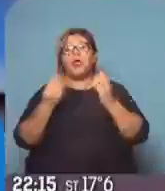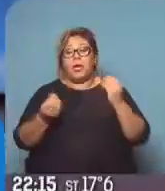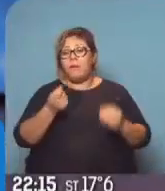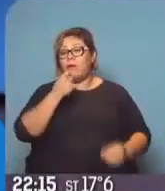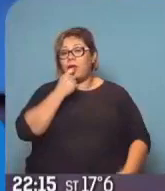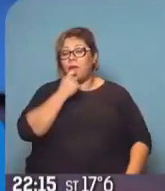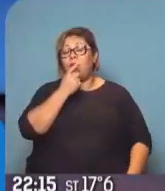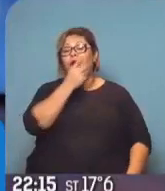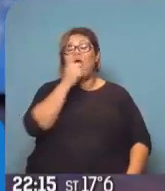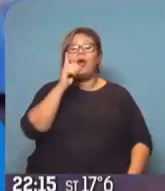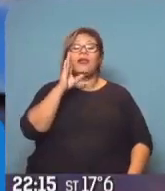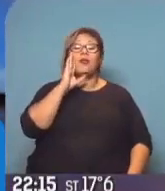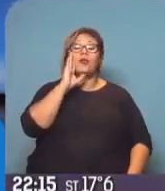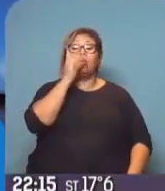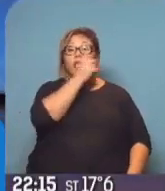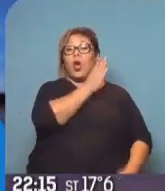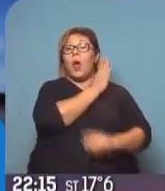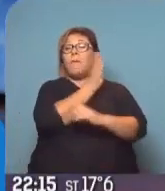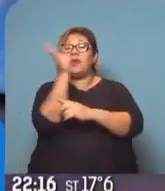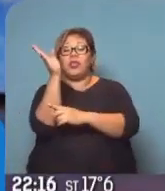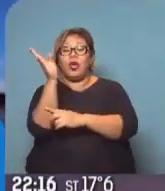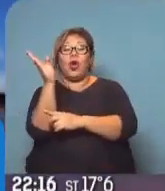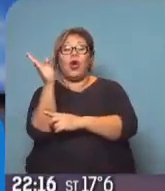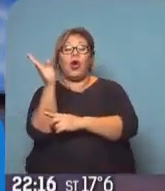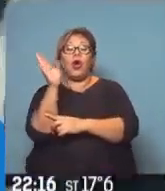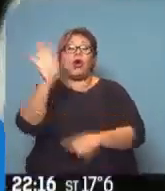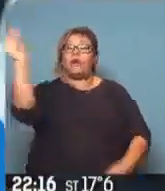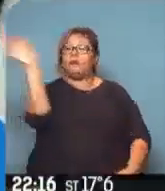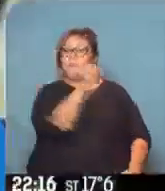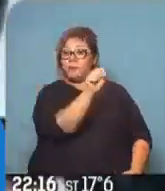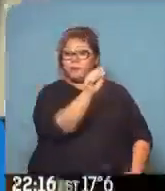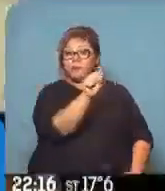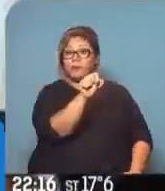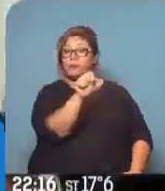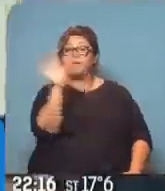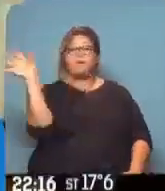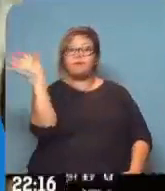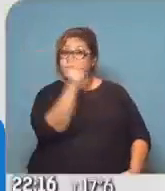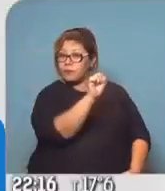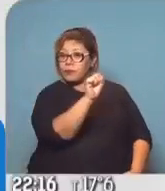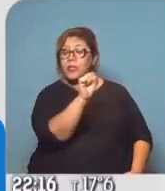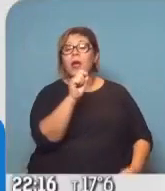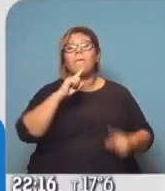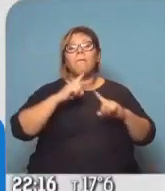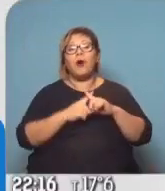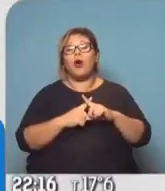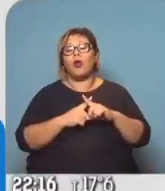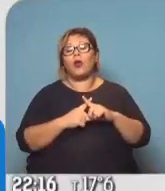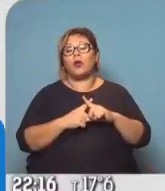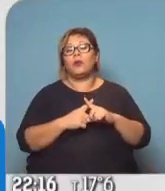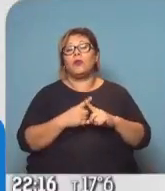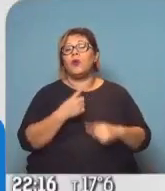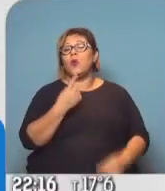de extradición por un cargo, agregarle otros cargos. Entonces, pareciera que lo quieren castigar a Assange